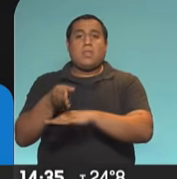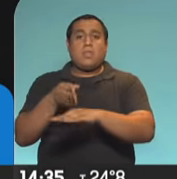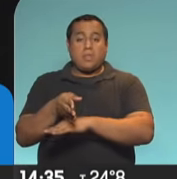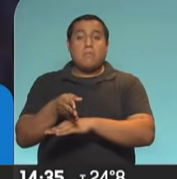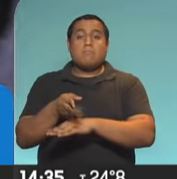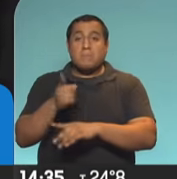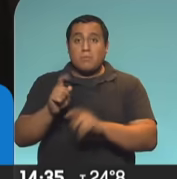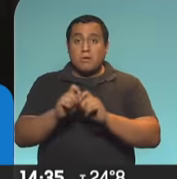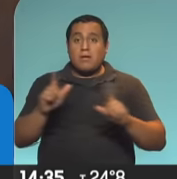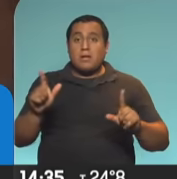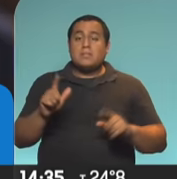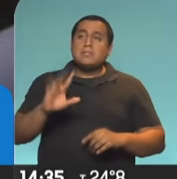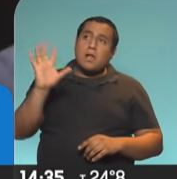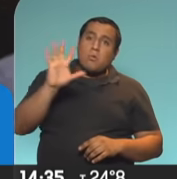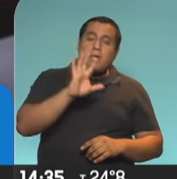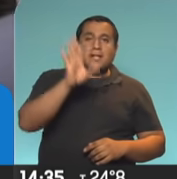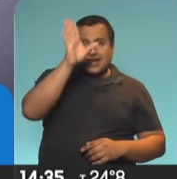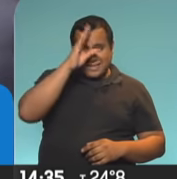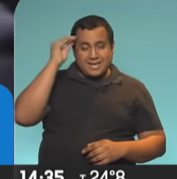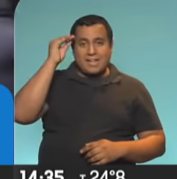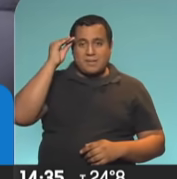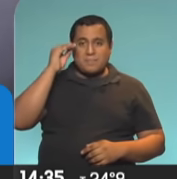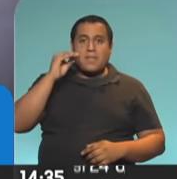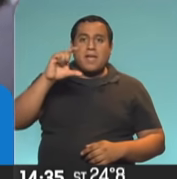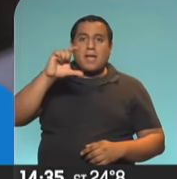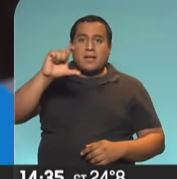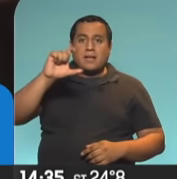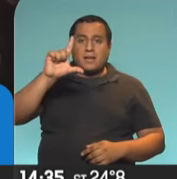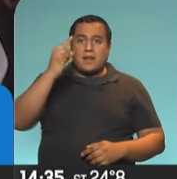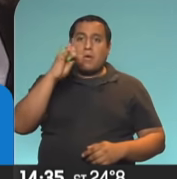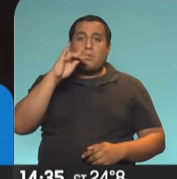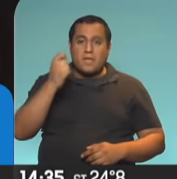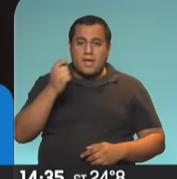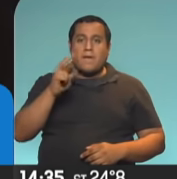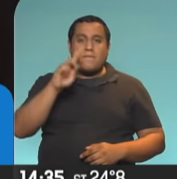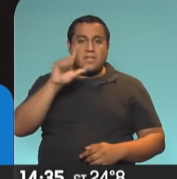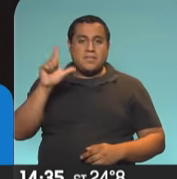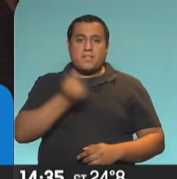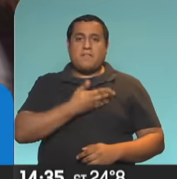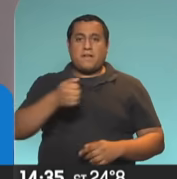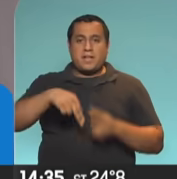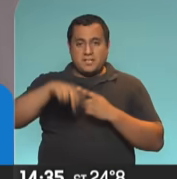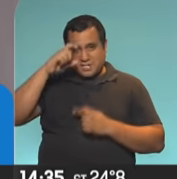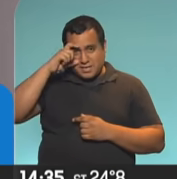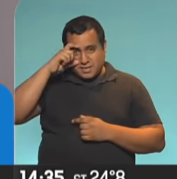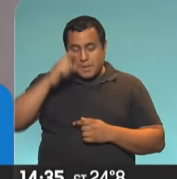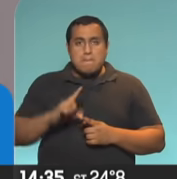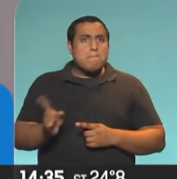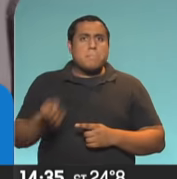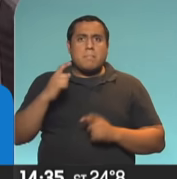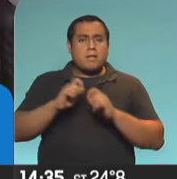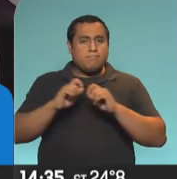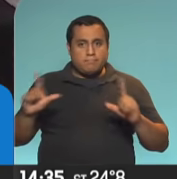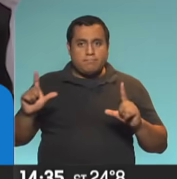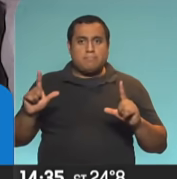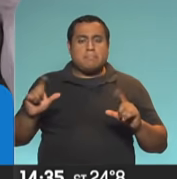Allí las imágenes saludando Cristina Fernández a Claudia Villafañe. Sí, la primera imagen